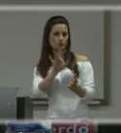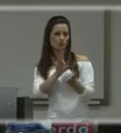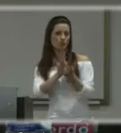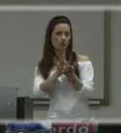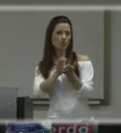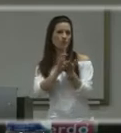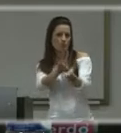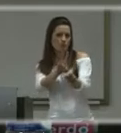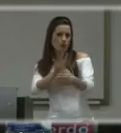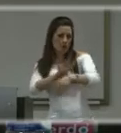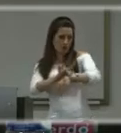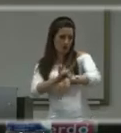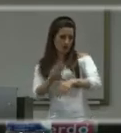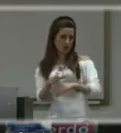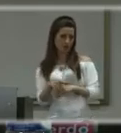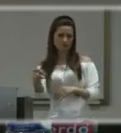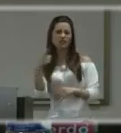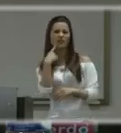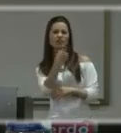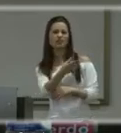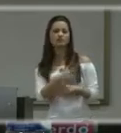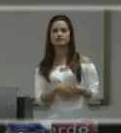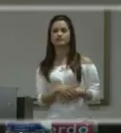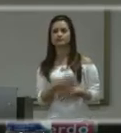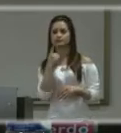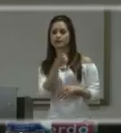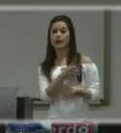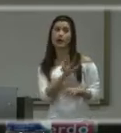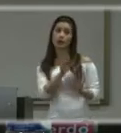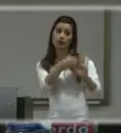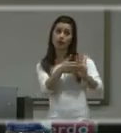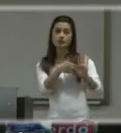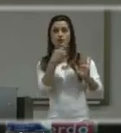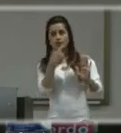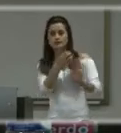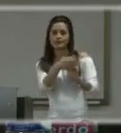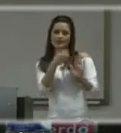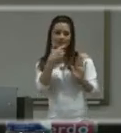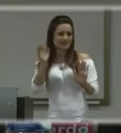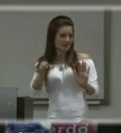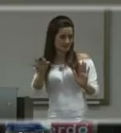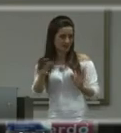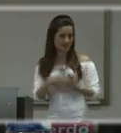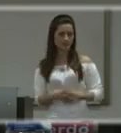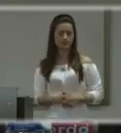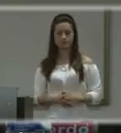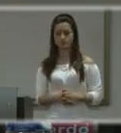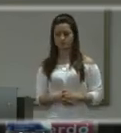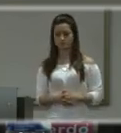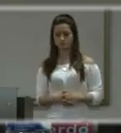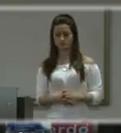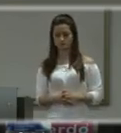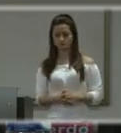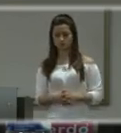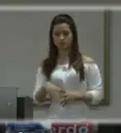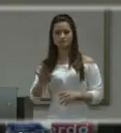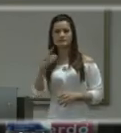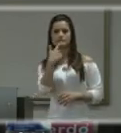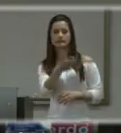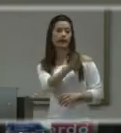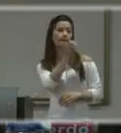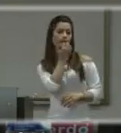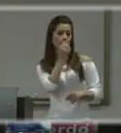Entonces es como, claro, pero es que, y casi siempre hablaban de diagnósticos, entonces decían, es que por ejemplo